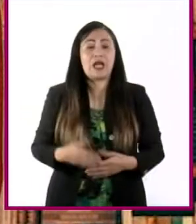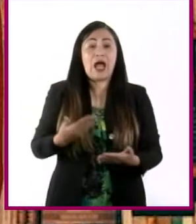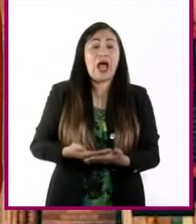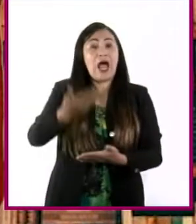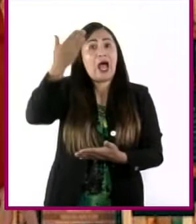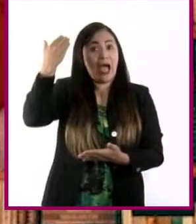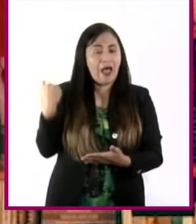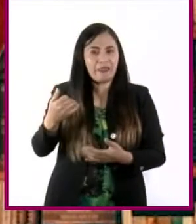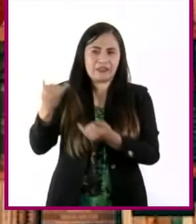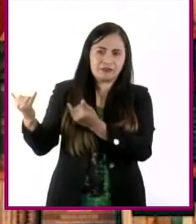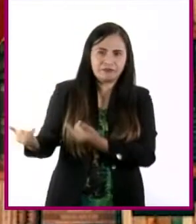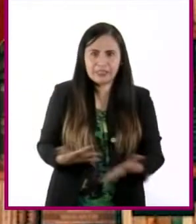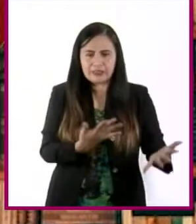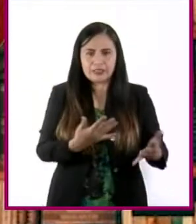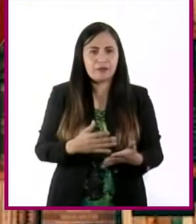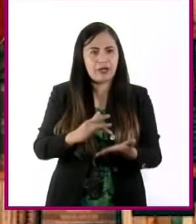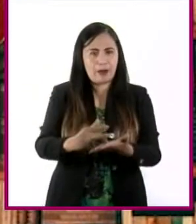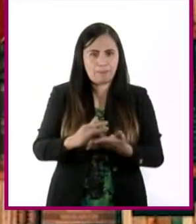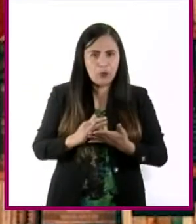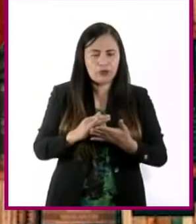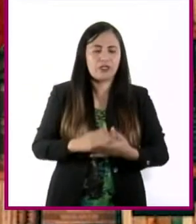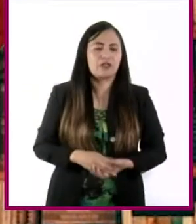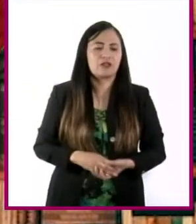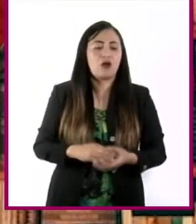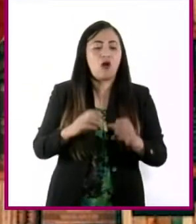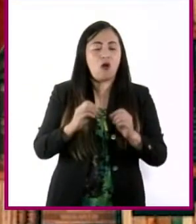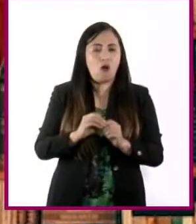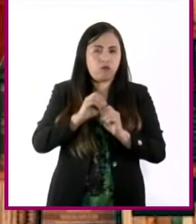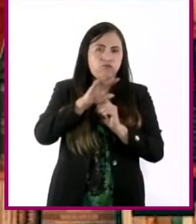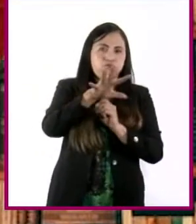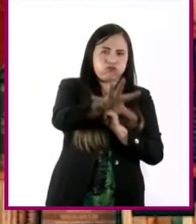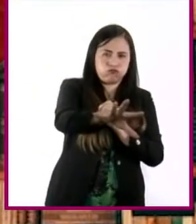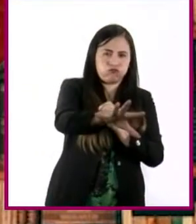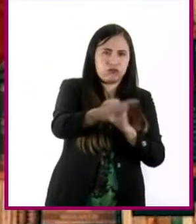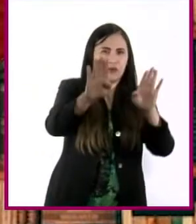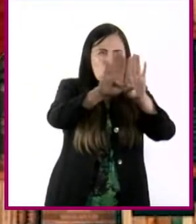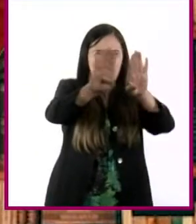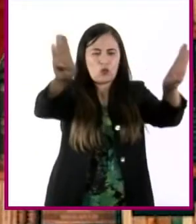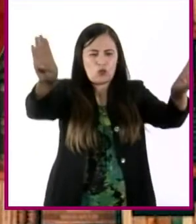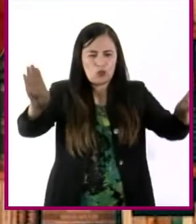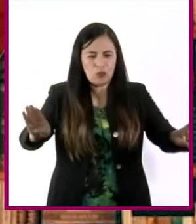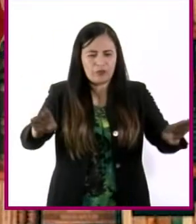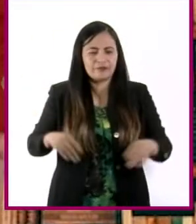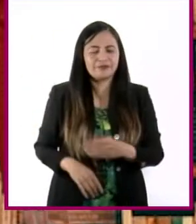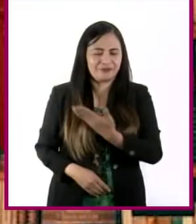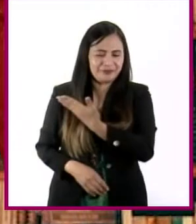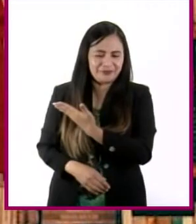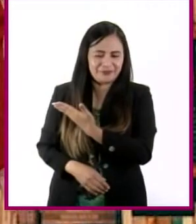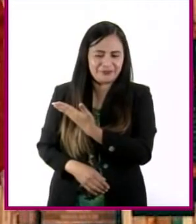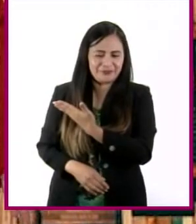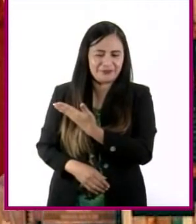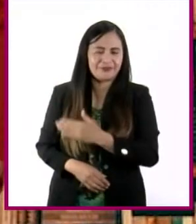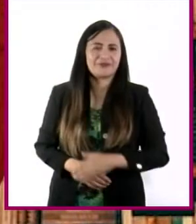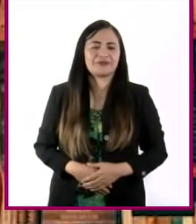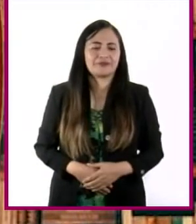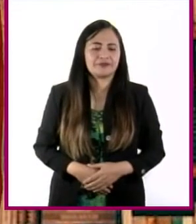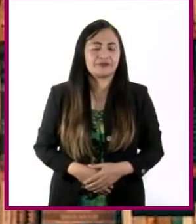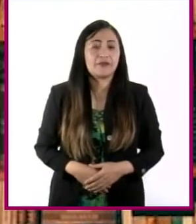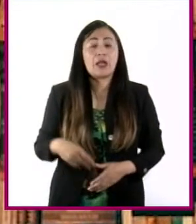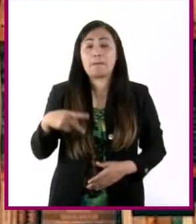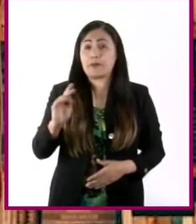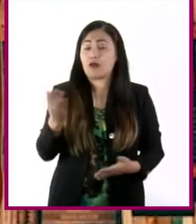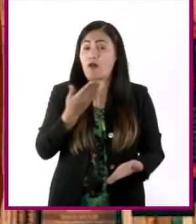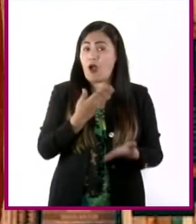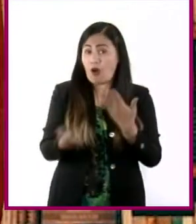apoyo visual o, en el mejor de los casos, proyectar los gráficos en algo que se conocía como transparencias y diapositivas. Sin embargo,